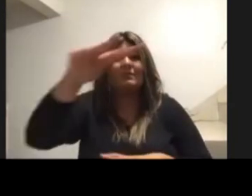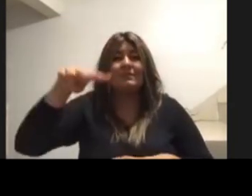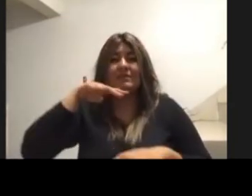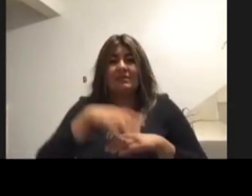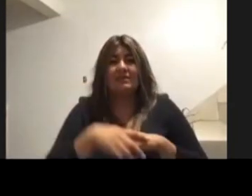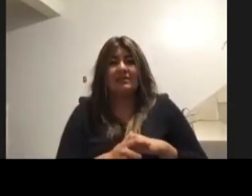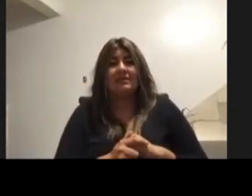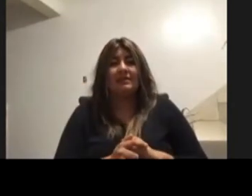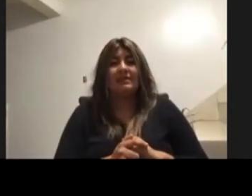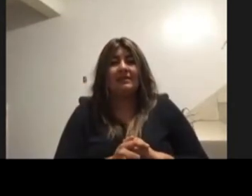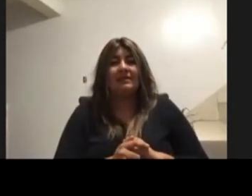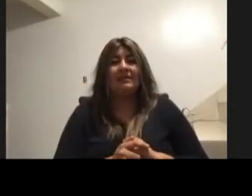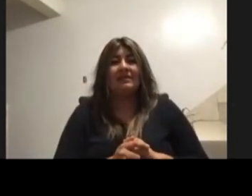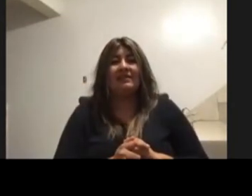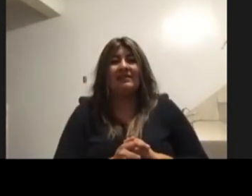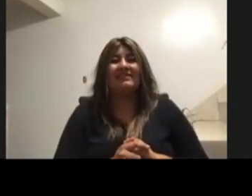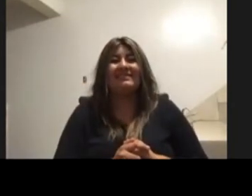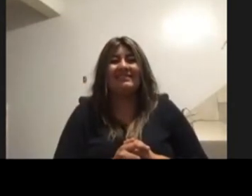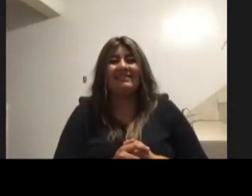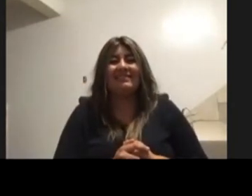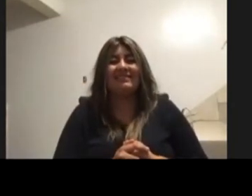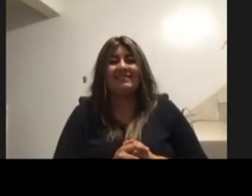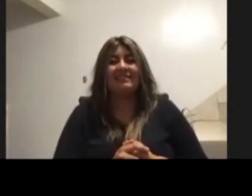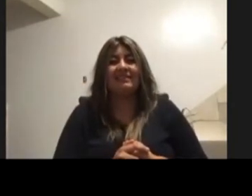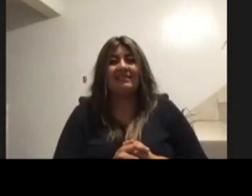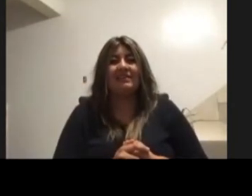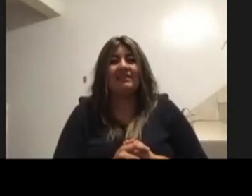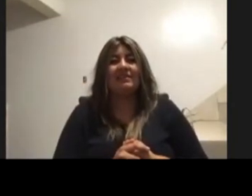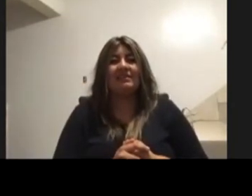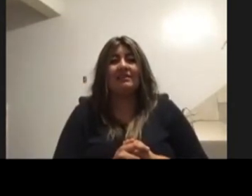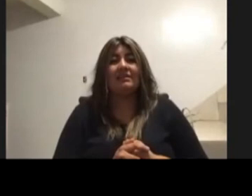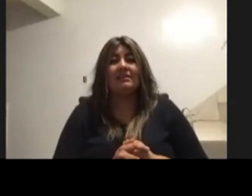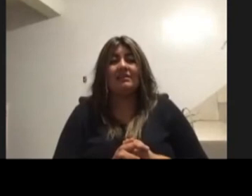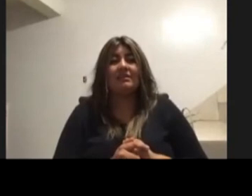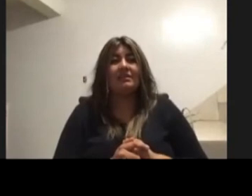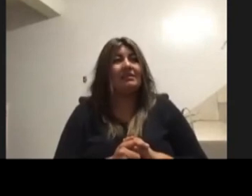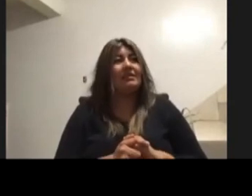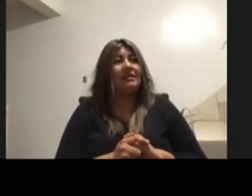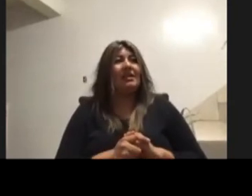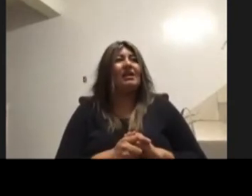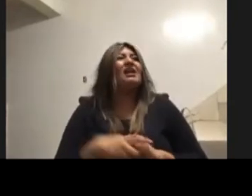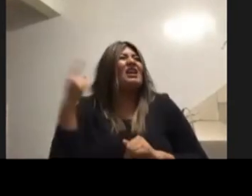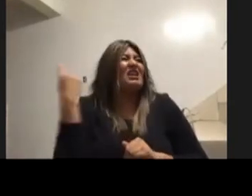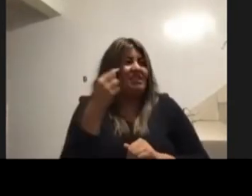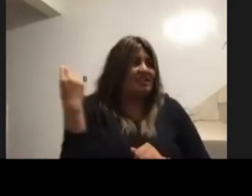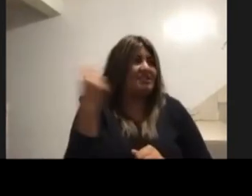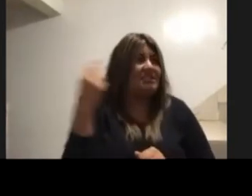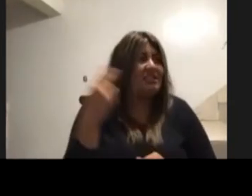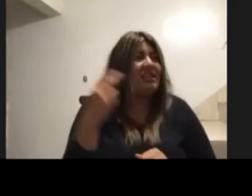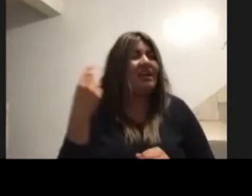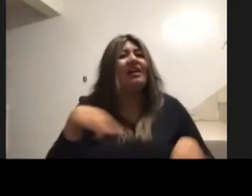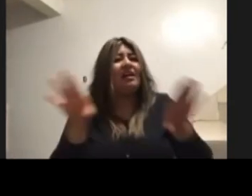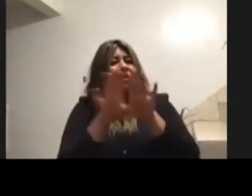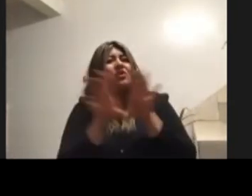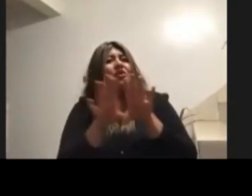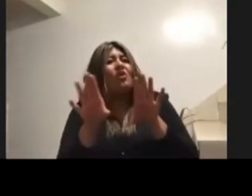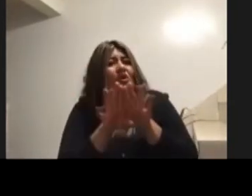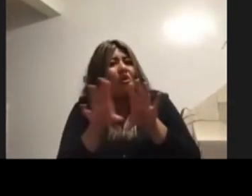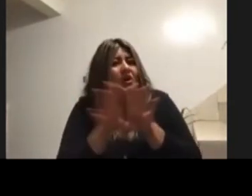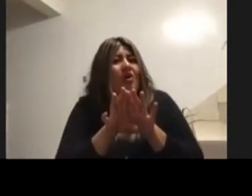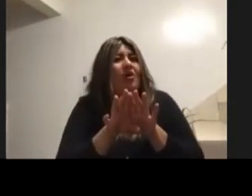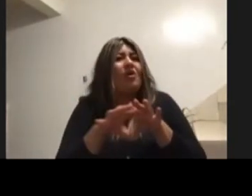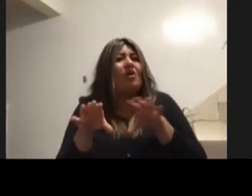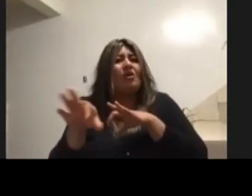estás en sentido vertical. Exacto. ¿De qué depende la colaboración de equipo entre los diferentes